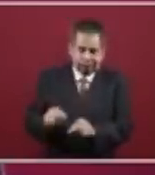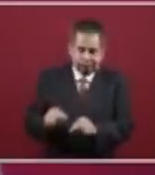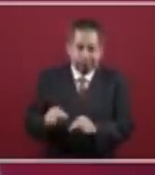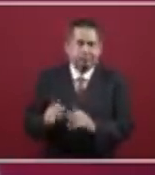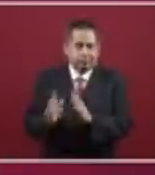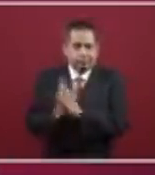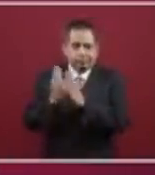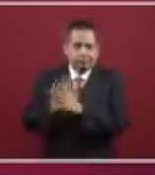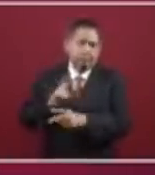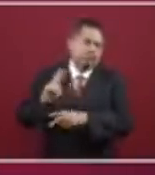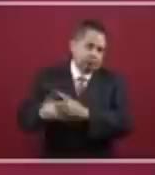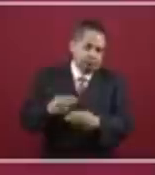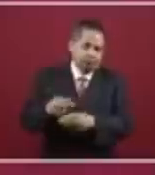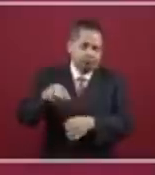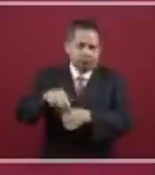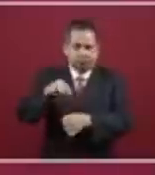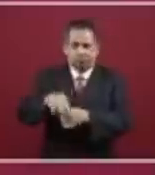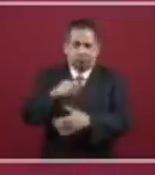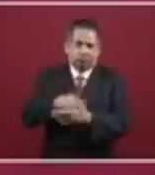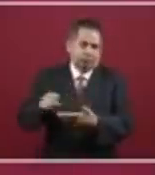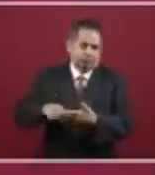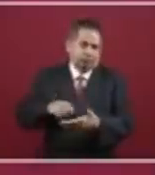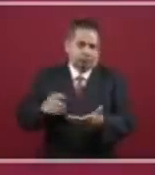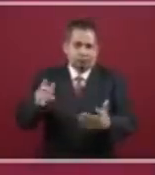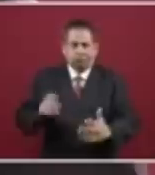participen, que vayan,